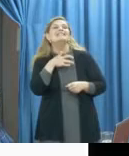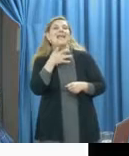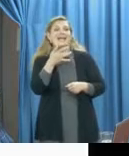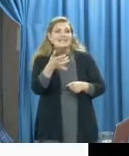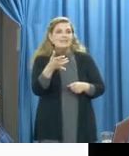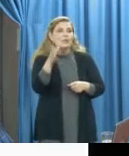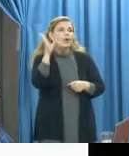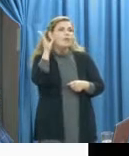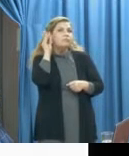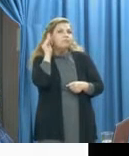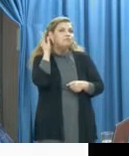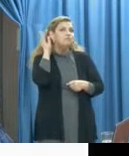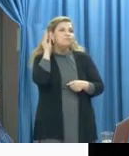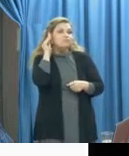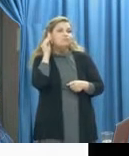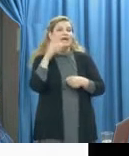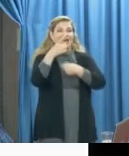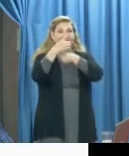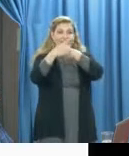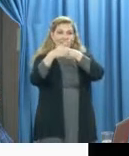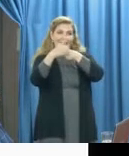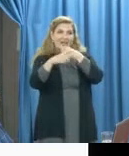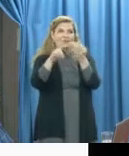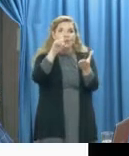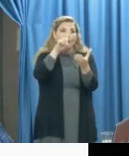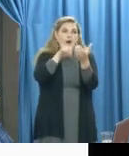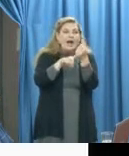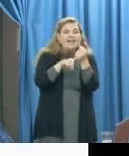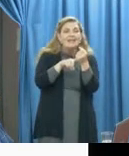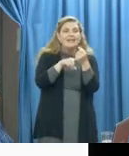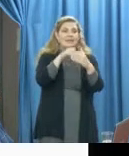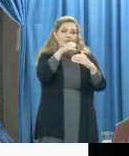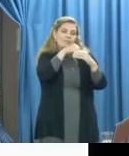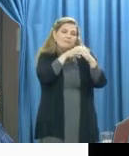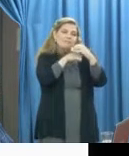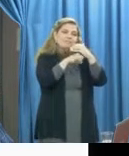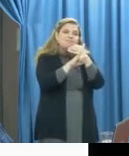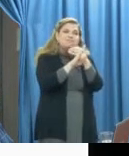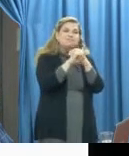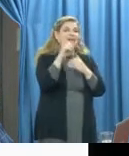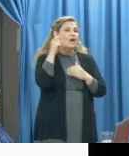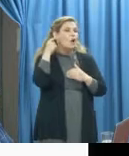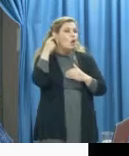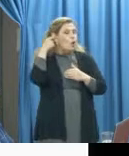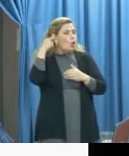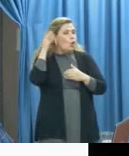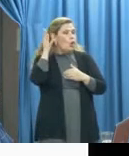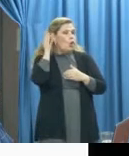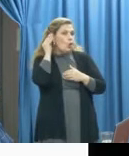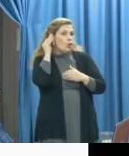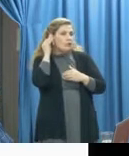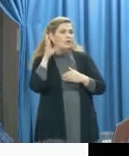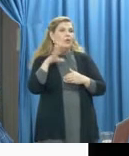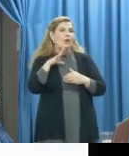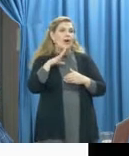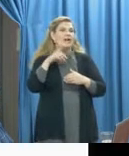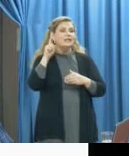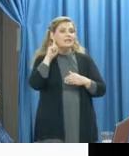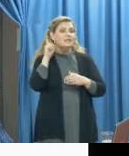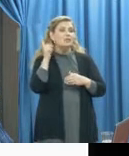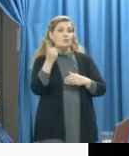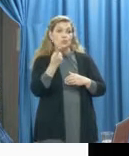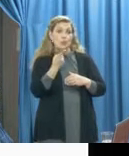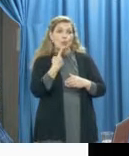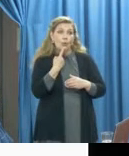de percepción se dan por daño en el oído interno, y hay sorderas meramente neurales que